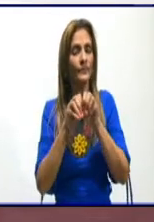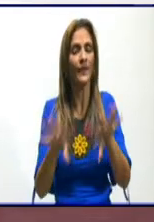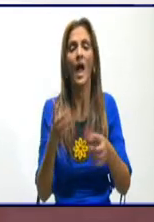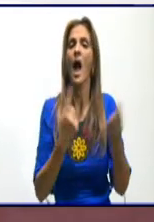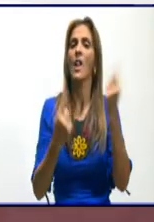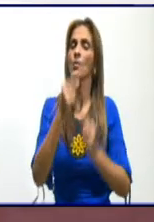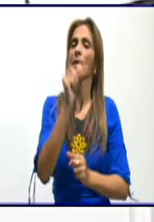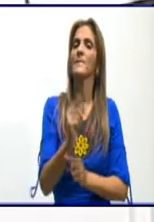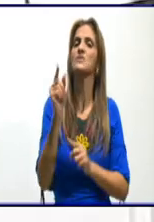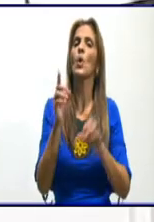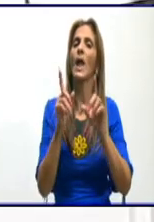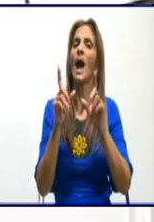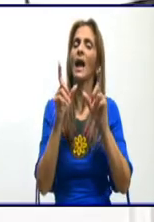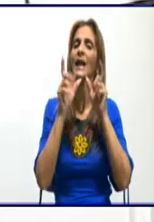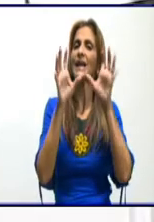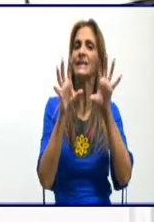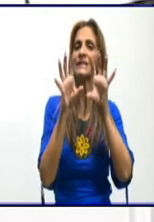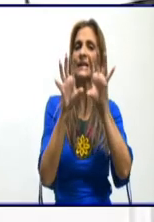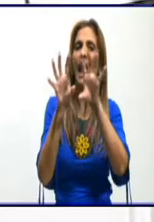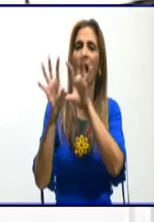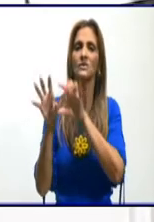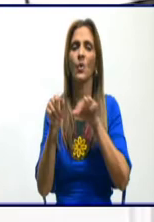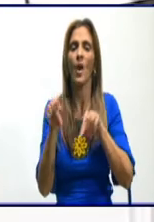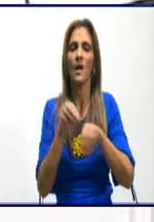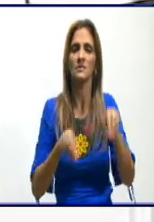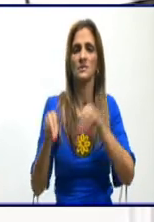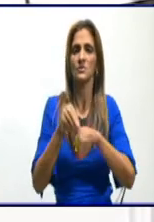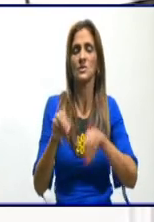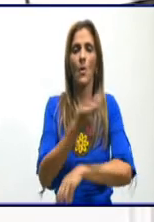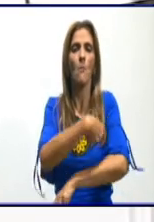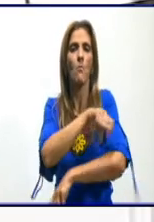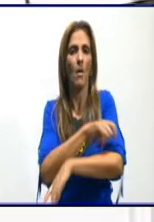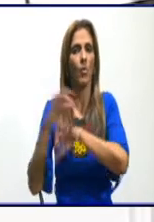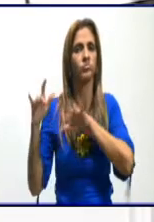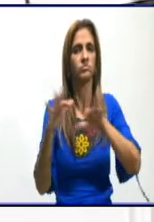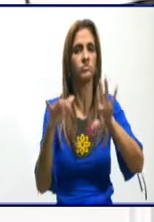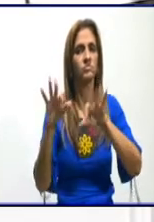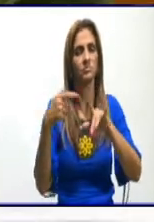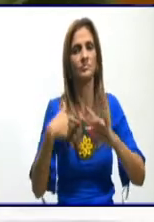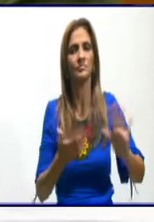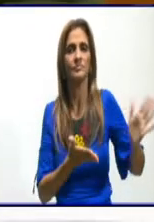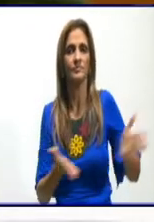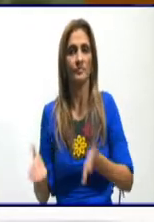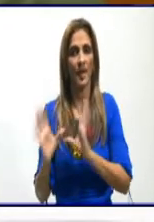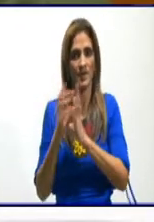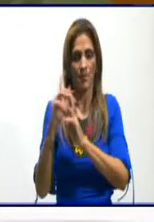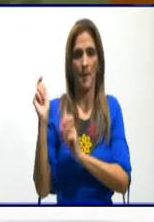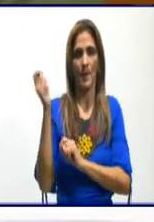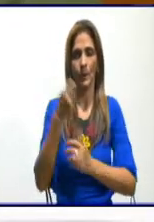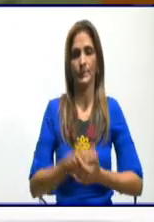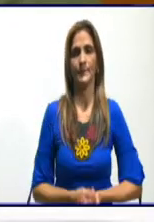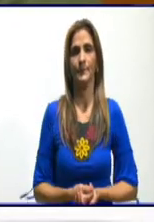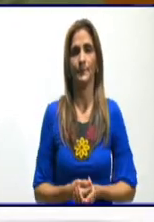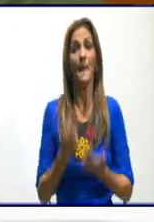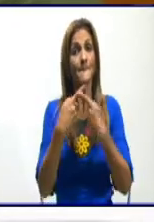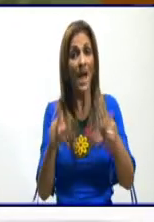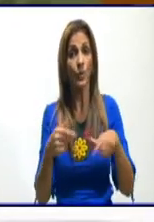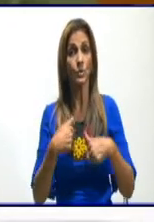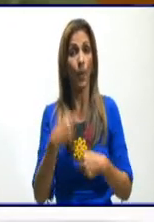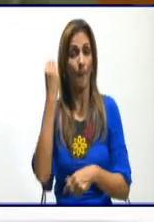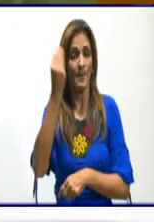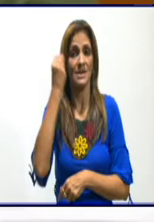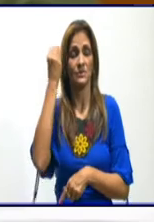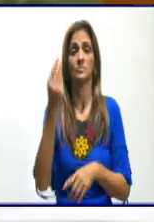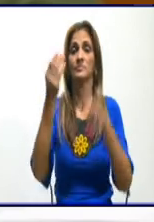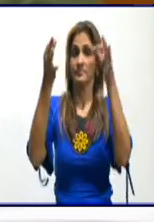realidad y hay que enfrentar y es una verdad primero que el campeonato lo quería todo el mundo aún